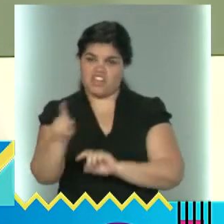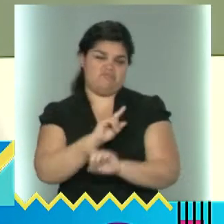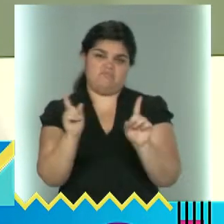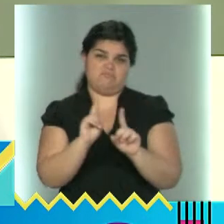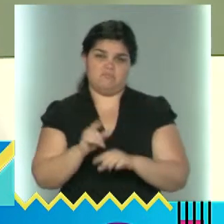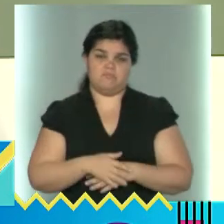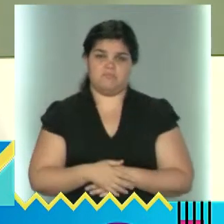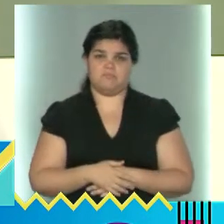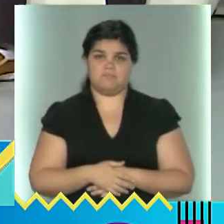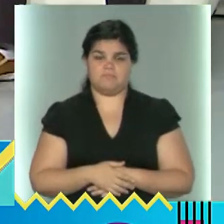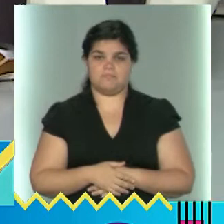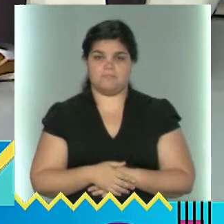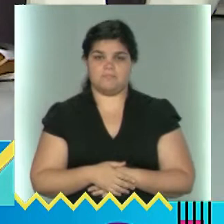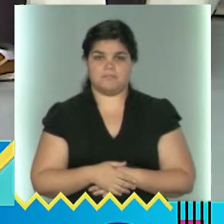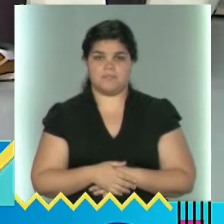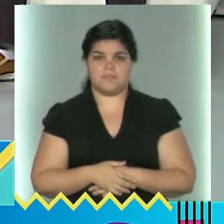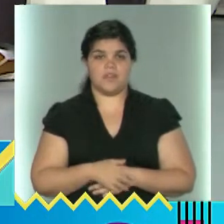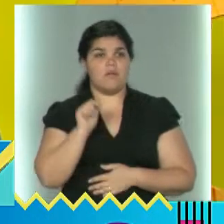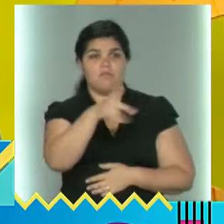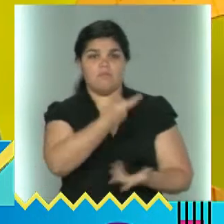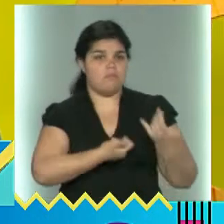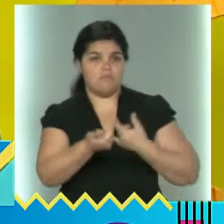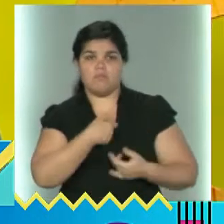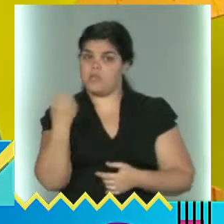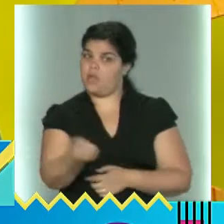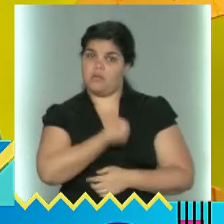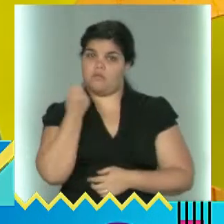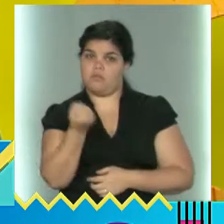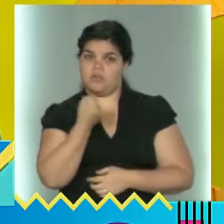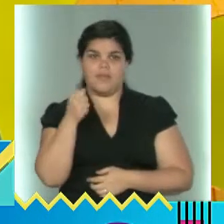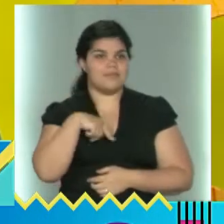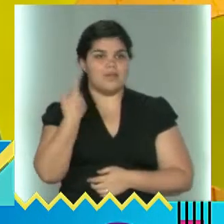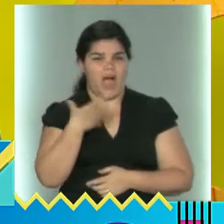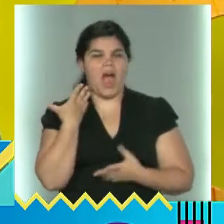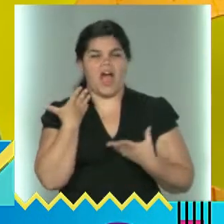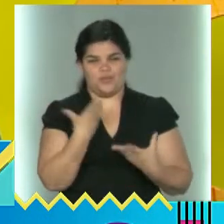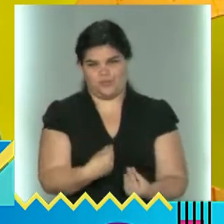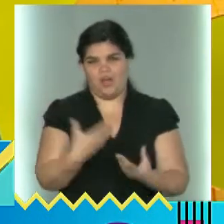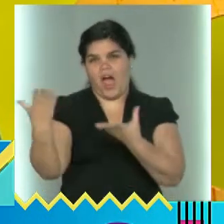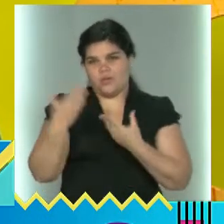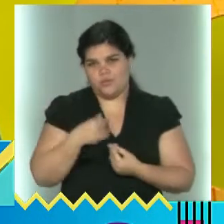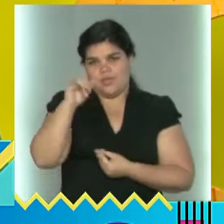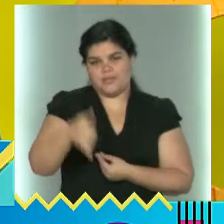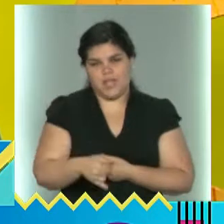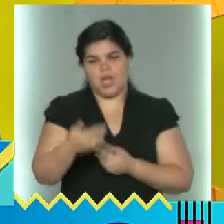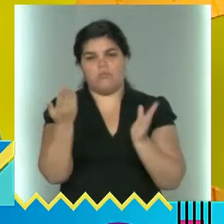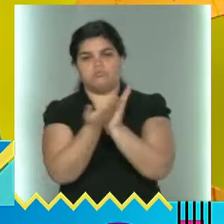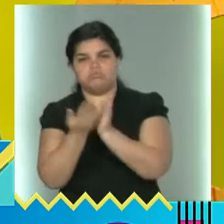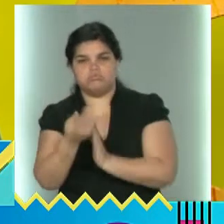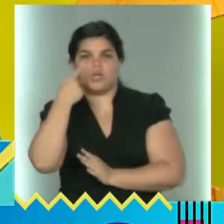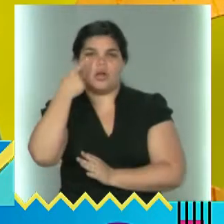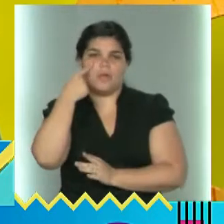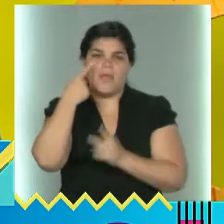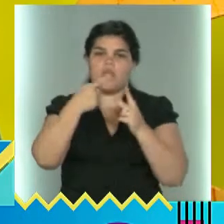científico para ser inventor. Muy importante eso que acabas de decir, ¿no? O sea, siempre ayuda el haber estudiado alguna u otra